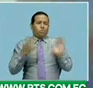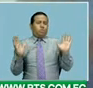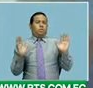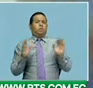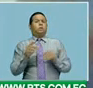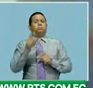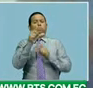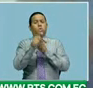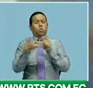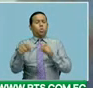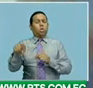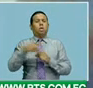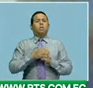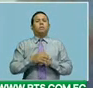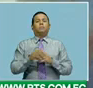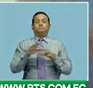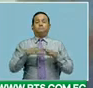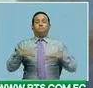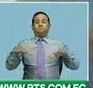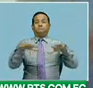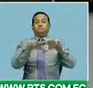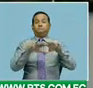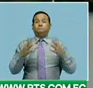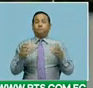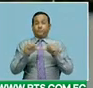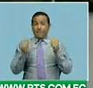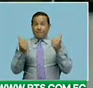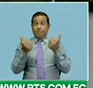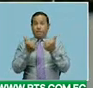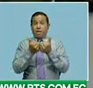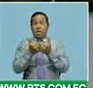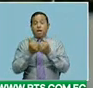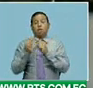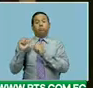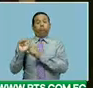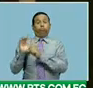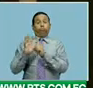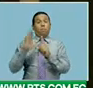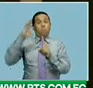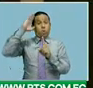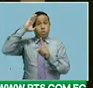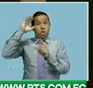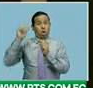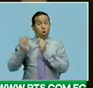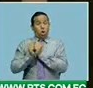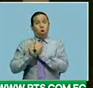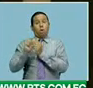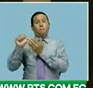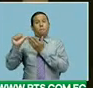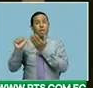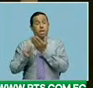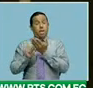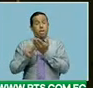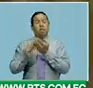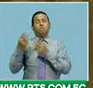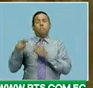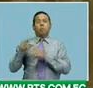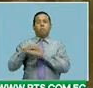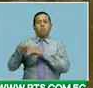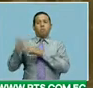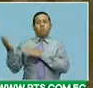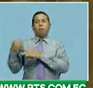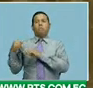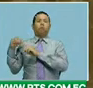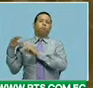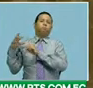funciones. Desde el Salón de Banquetes de Carondelet, acompañada de personal policial, ministros de Estado e invitados personales, la ministra de